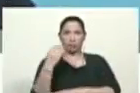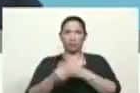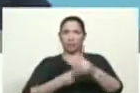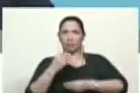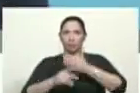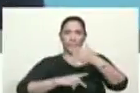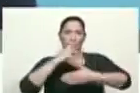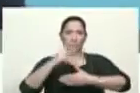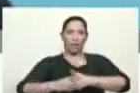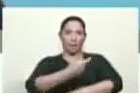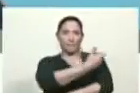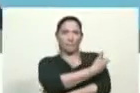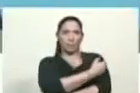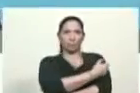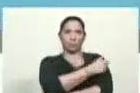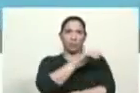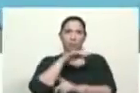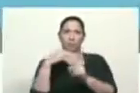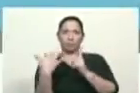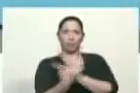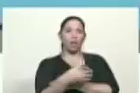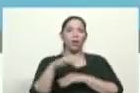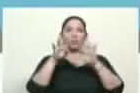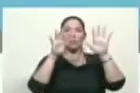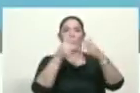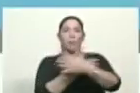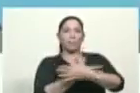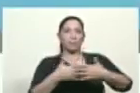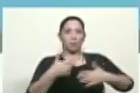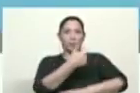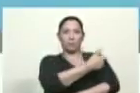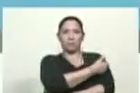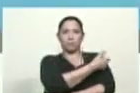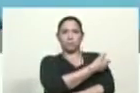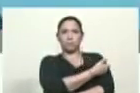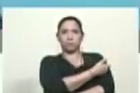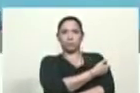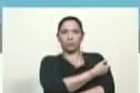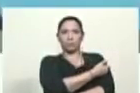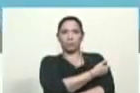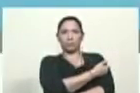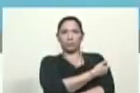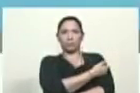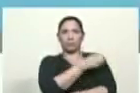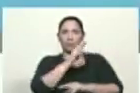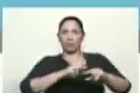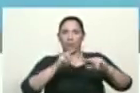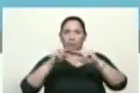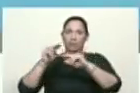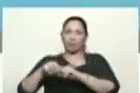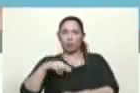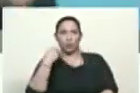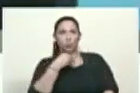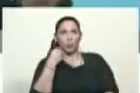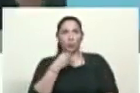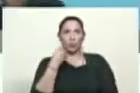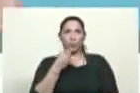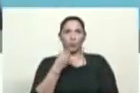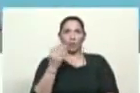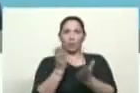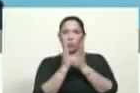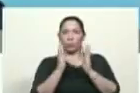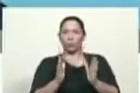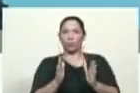un plan de vacunación, alrededor de 9 millones de dosis de vacunas fueron aplicadas a niños, niñas, adolescentes,